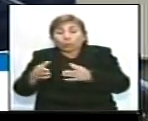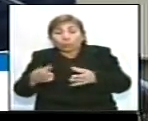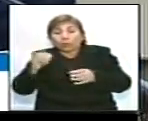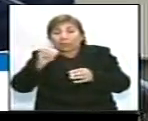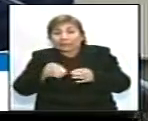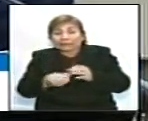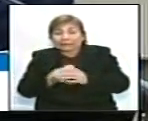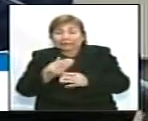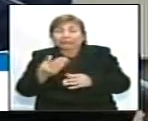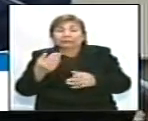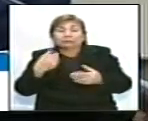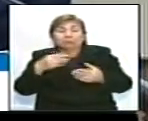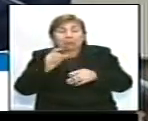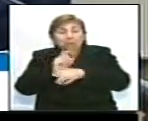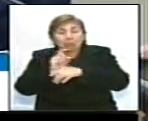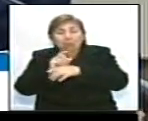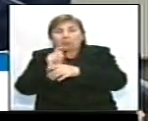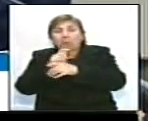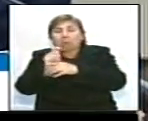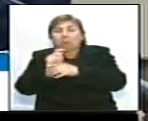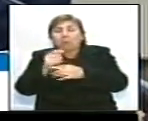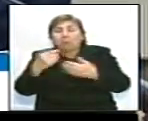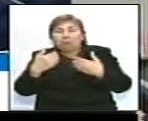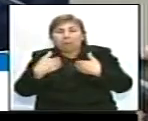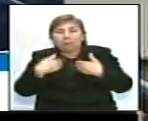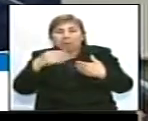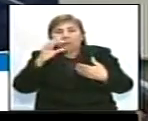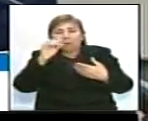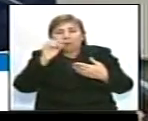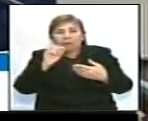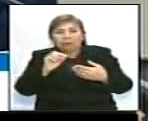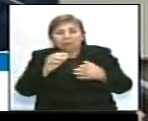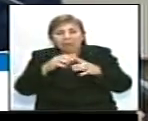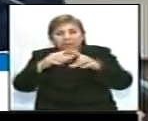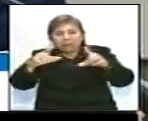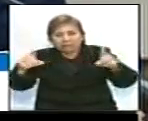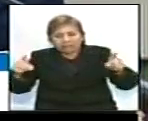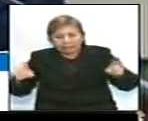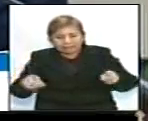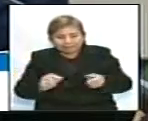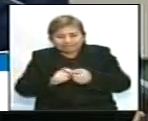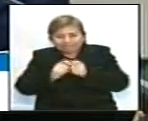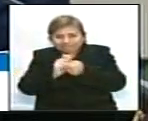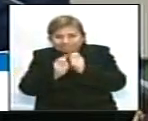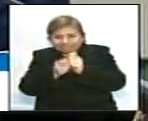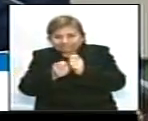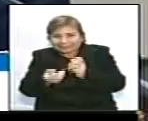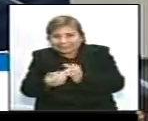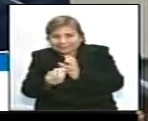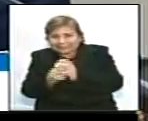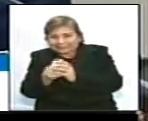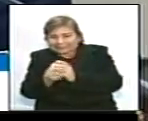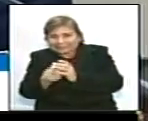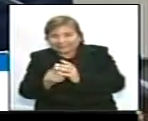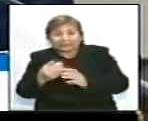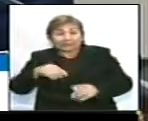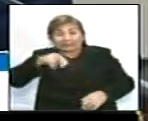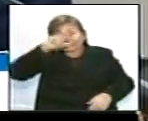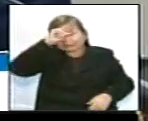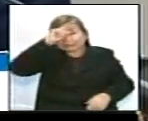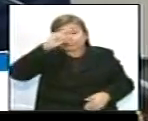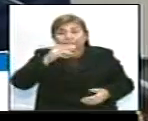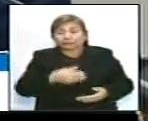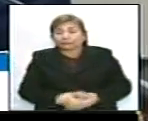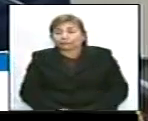el Perú tenemos 8.2 millones de hectáreas, digamos, para restaurar, ¿no? En las regiones del Perú. con